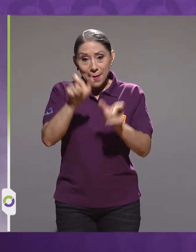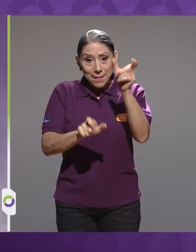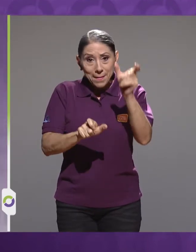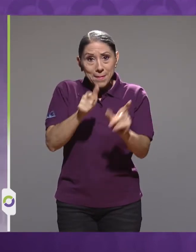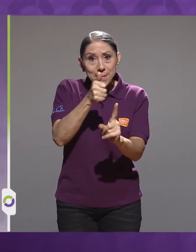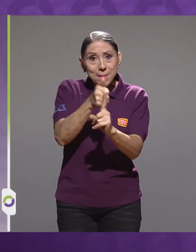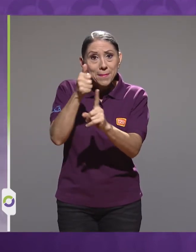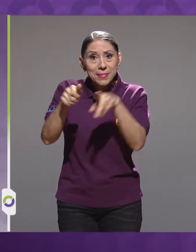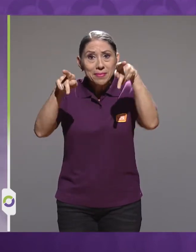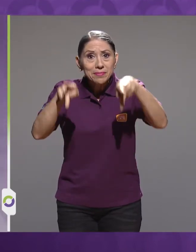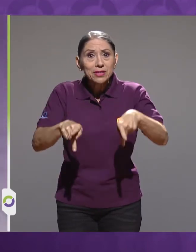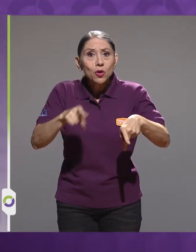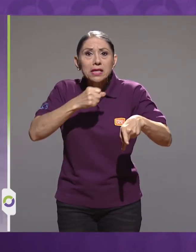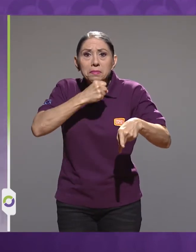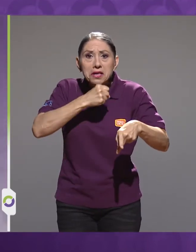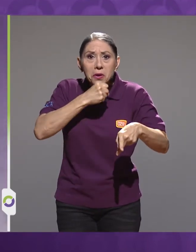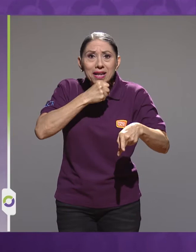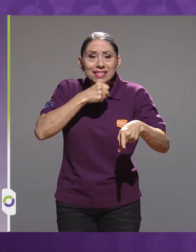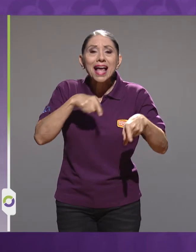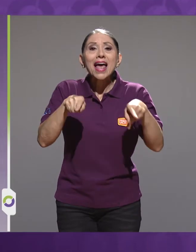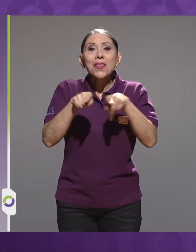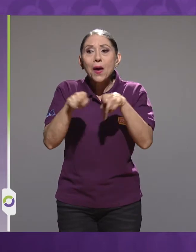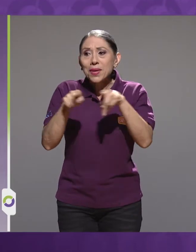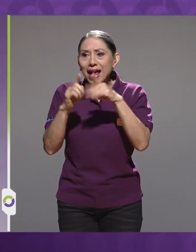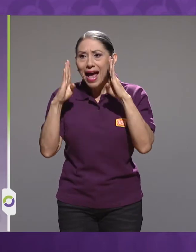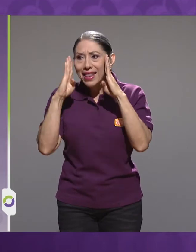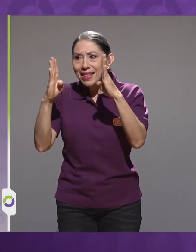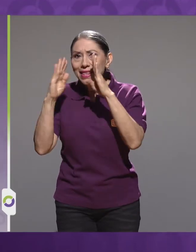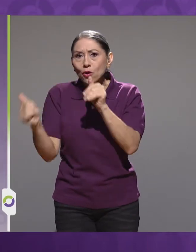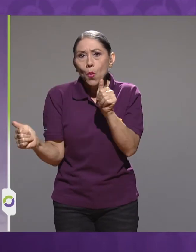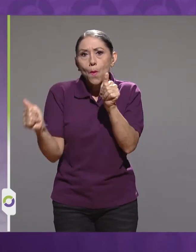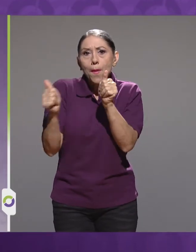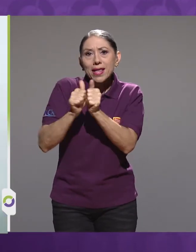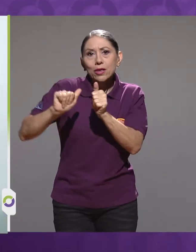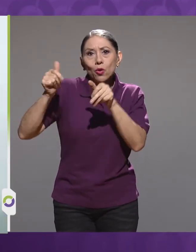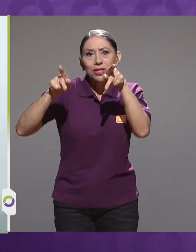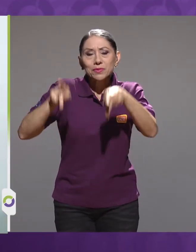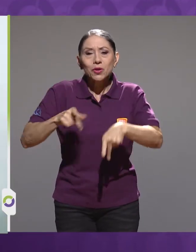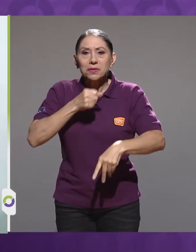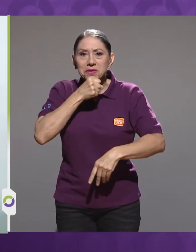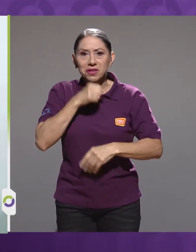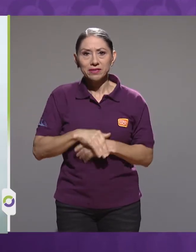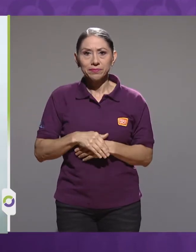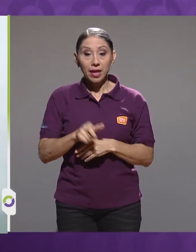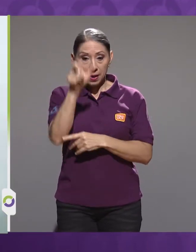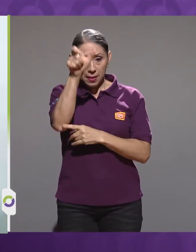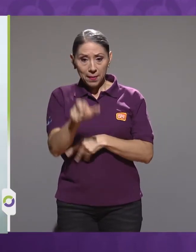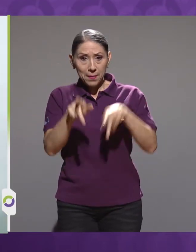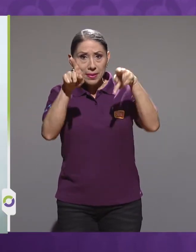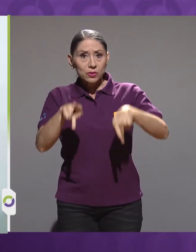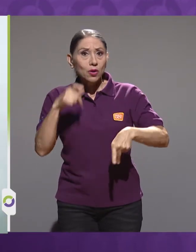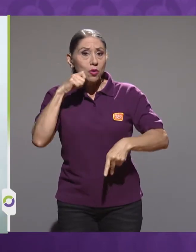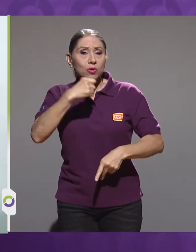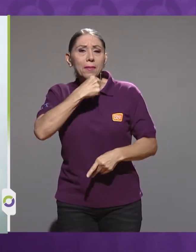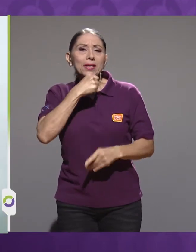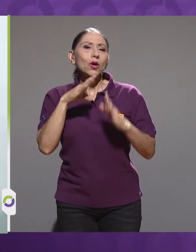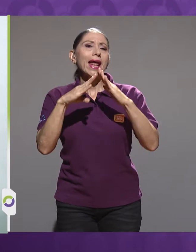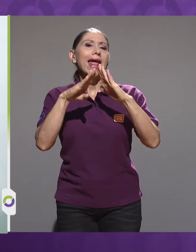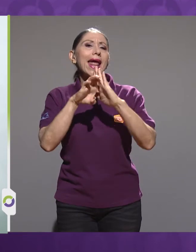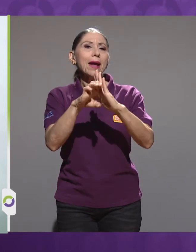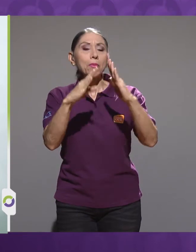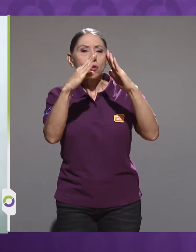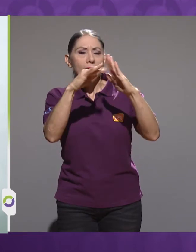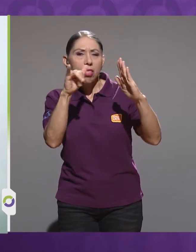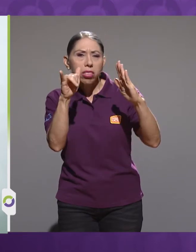mayores acompañando a otras personas mayores. El hecho de que la persona adulta mayor esté en aislamiento, que